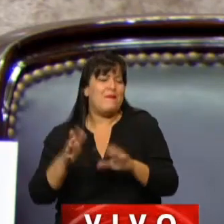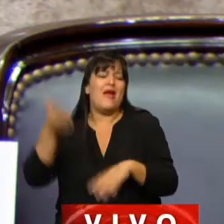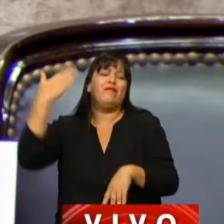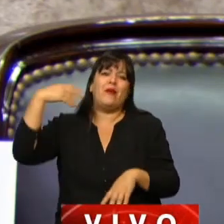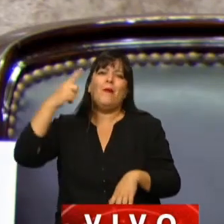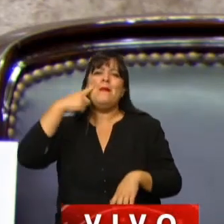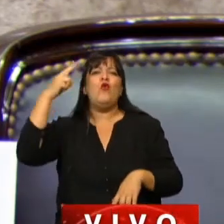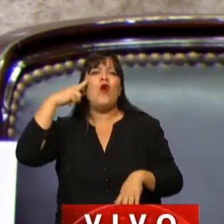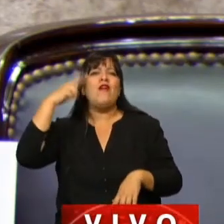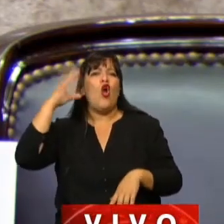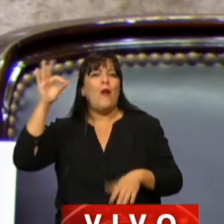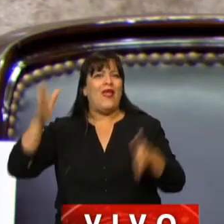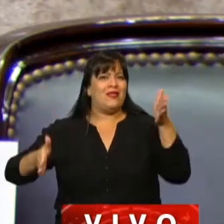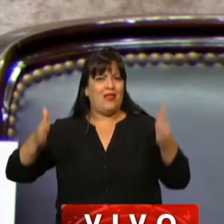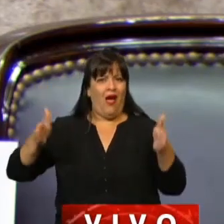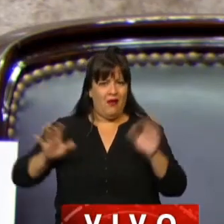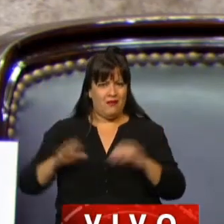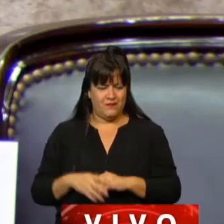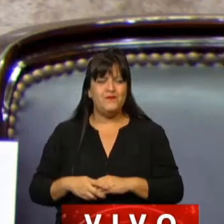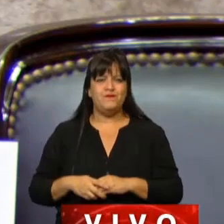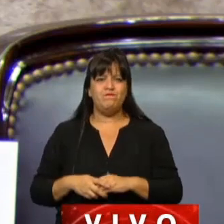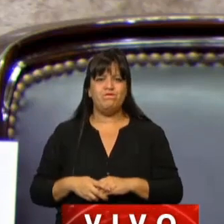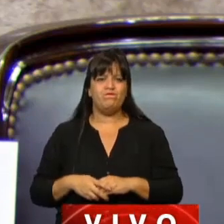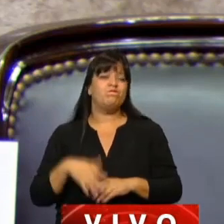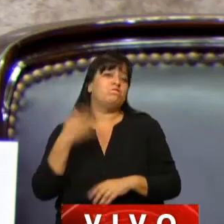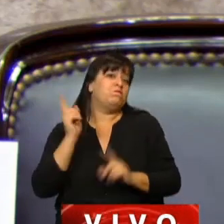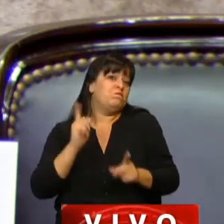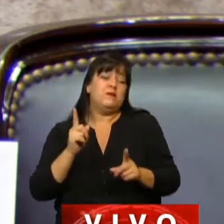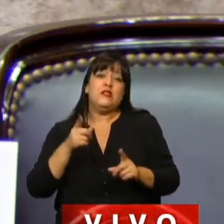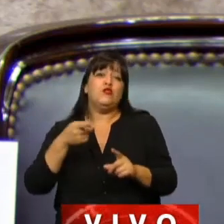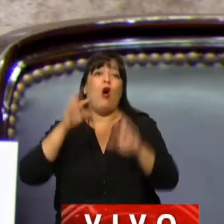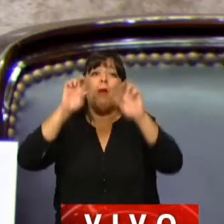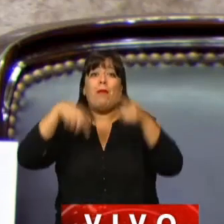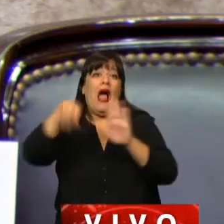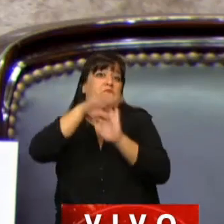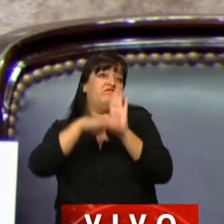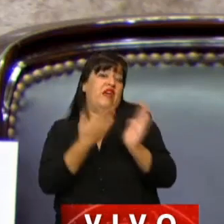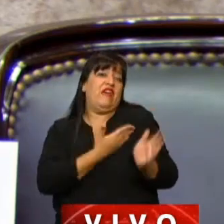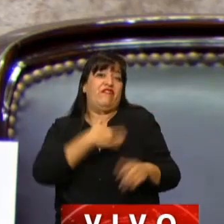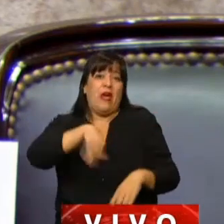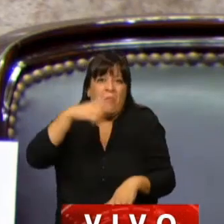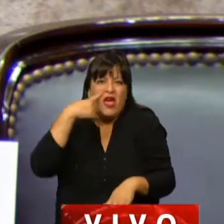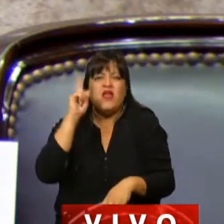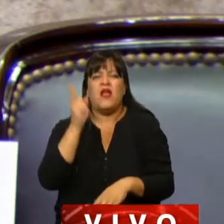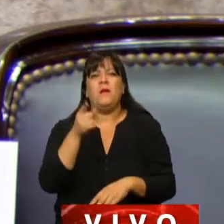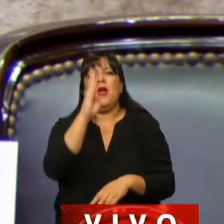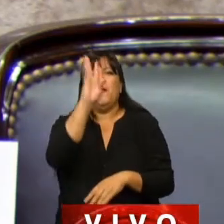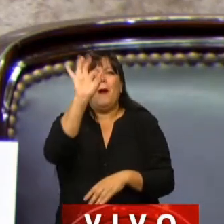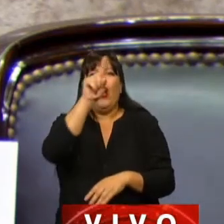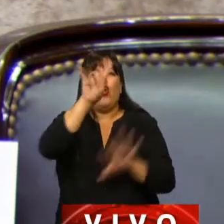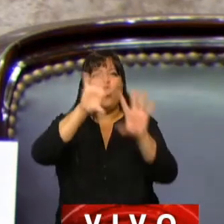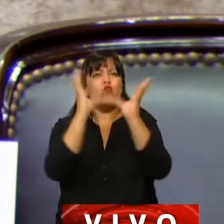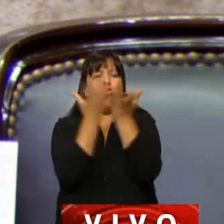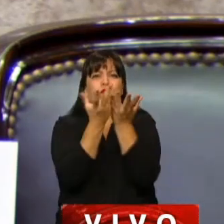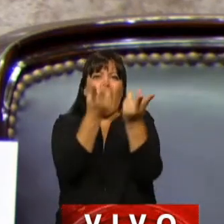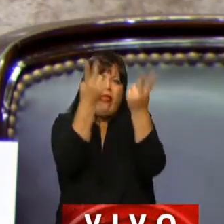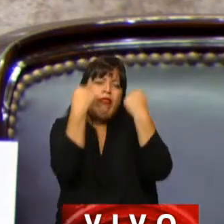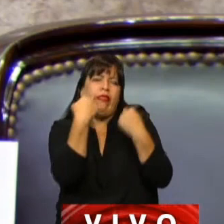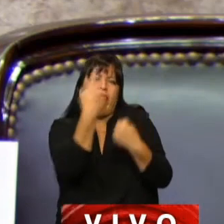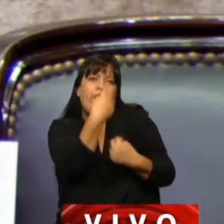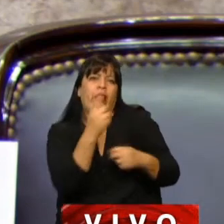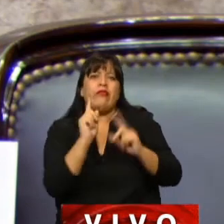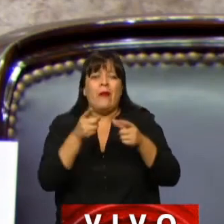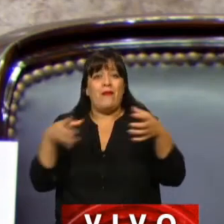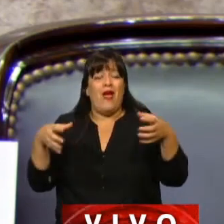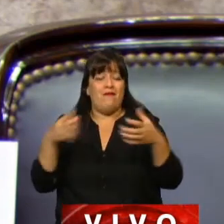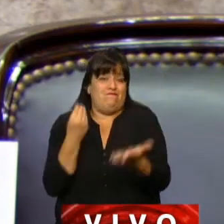90, donde siguiendo los planes del FMI y el Banco Mundial, gobiernos como los de